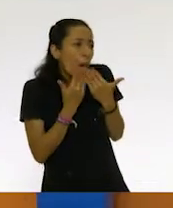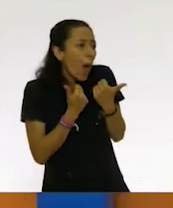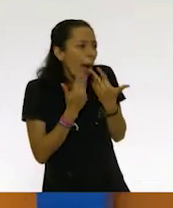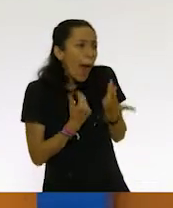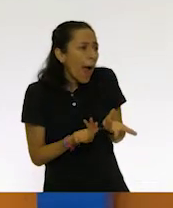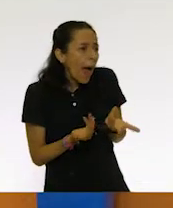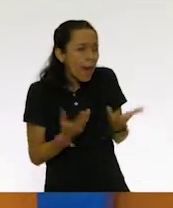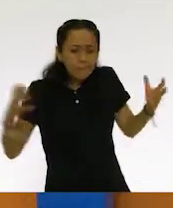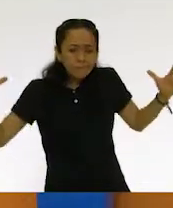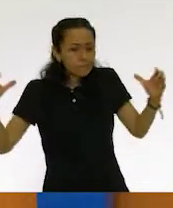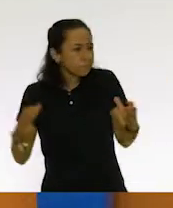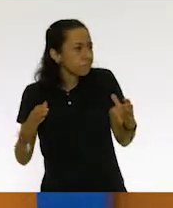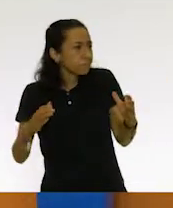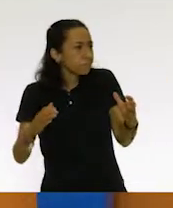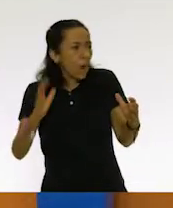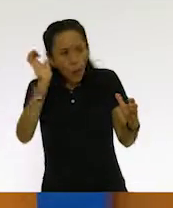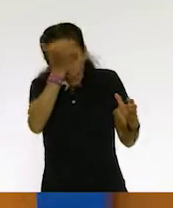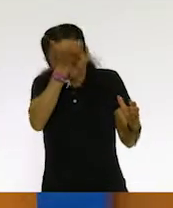2 grupos de 5.